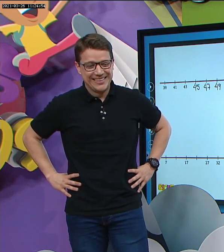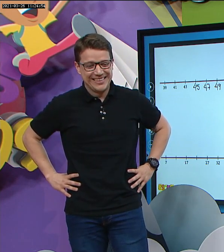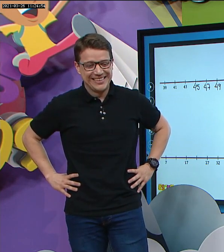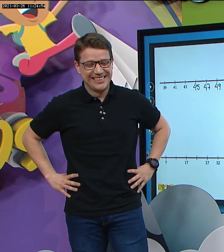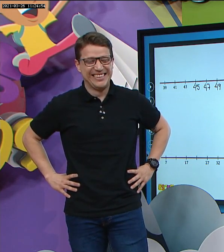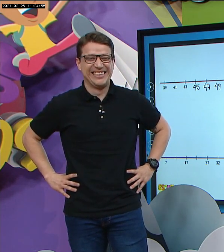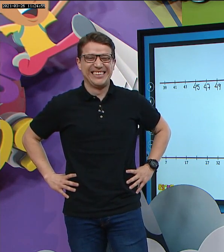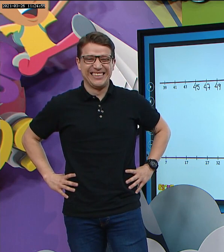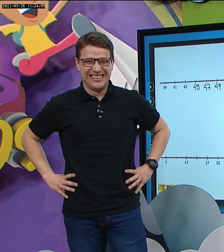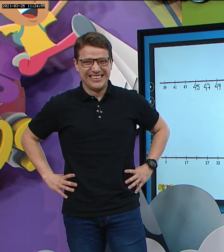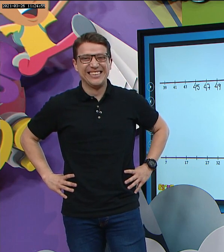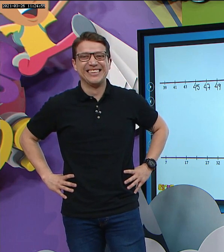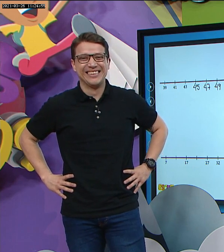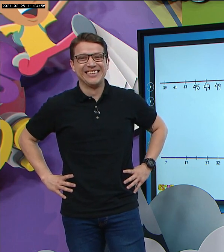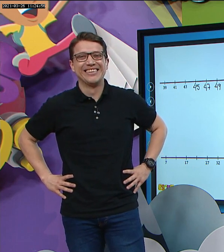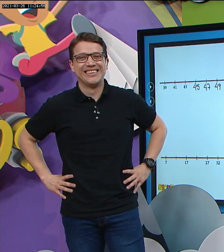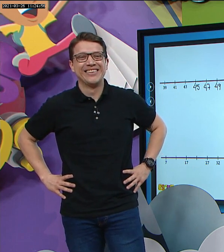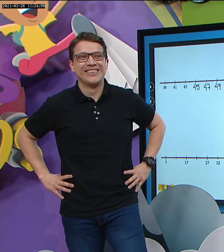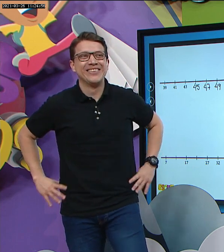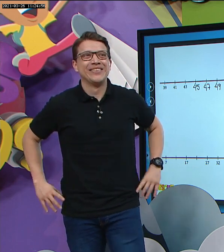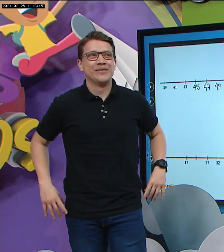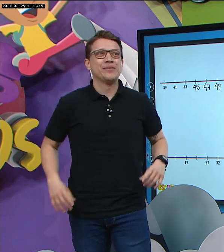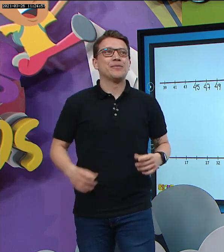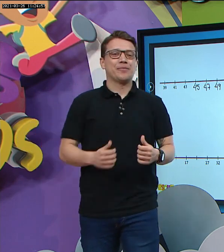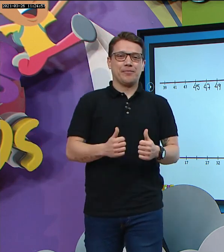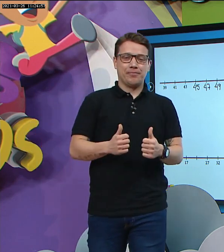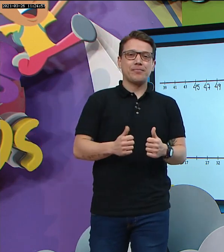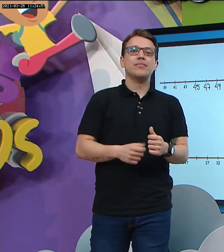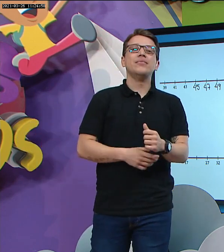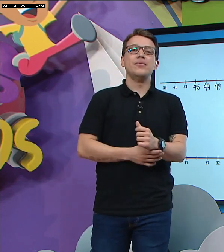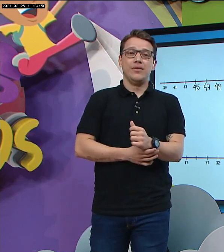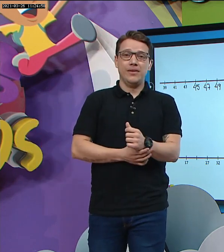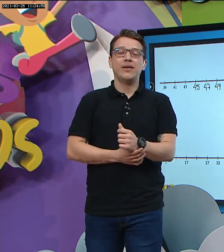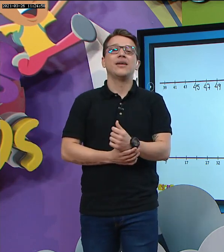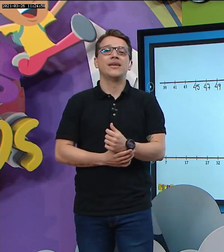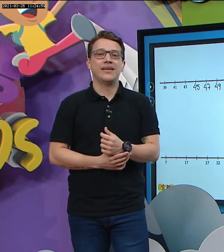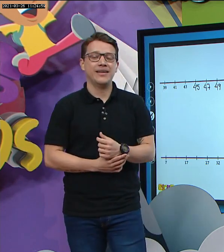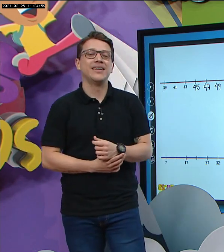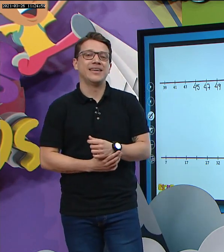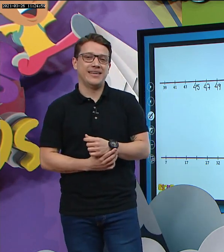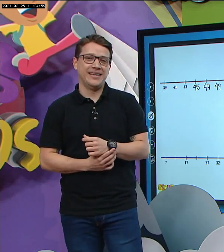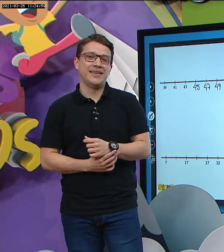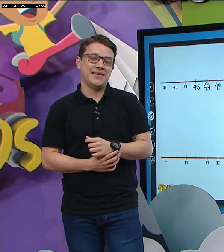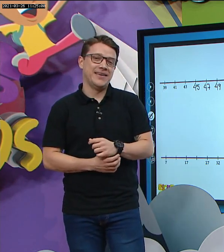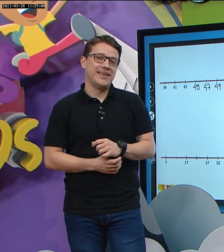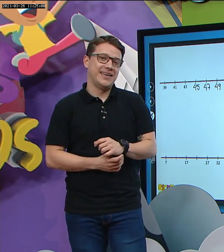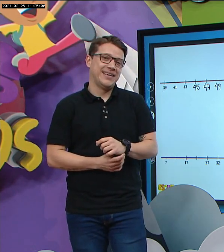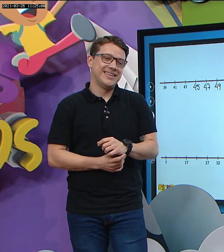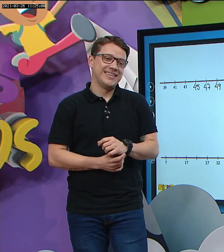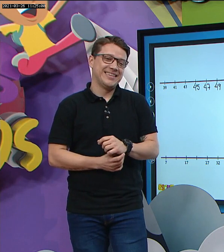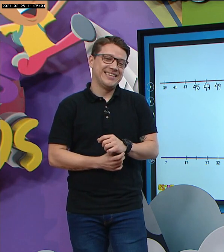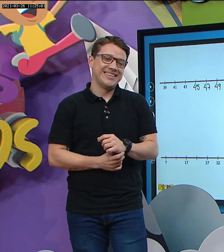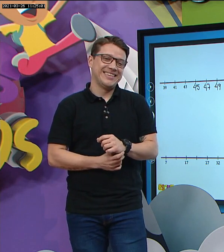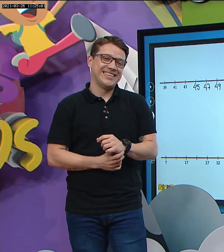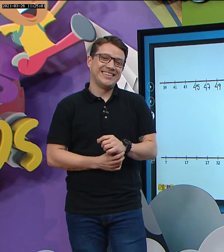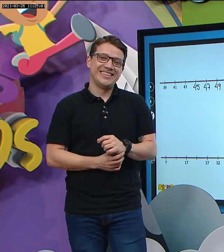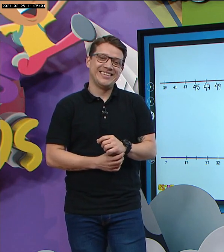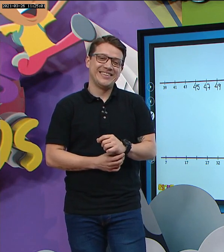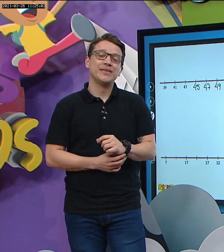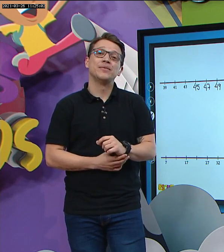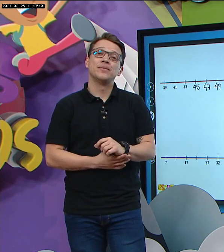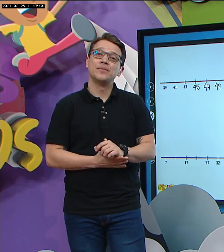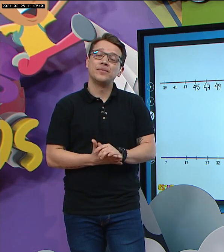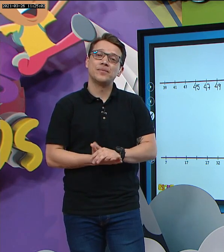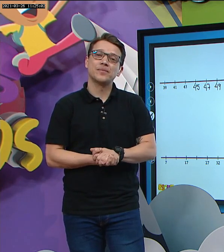de la Baldomero, Carmen Emilia, del grado 5-3, y a todos mis compañeritos. Y a todos los niños que nos están